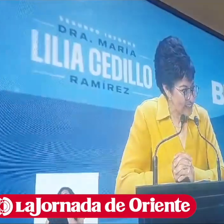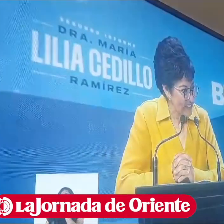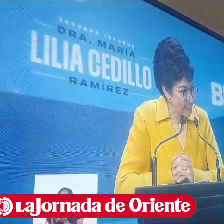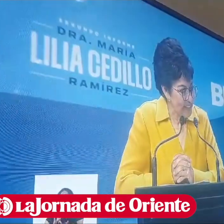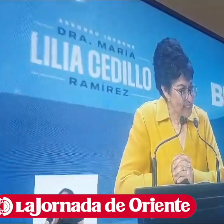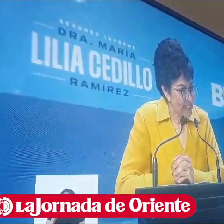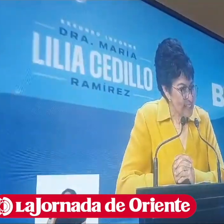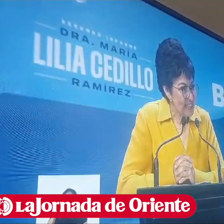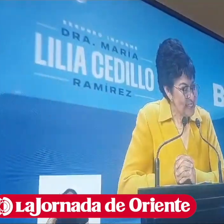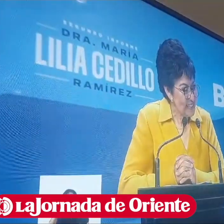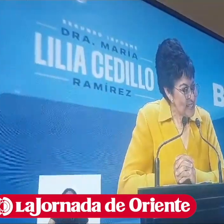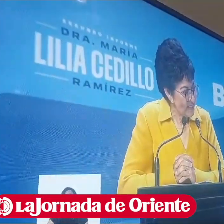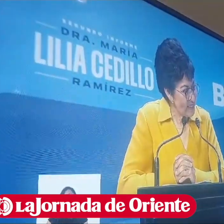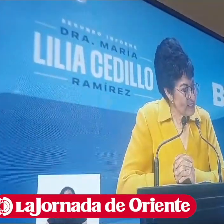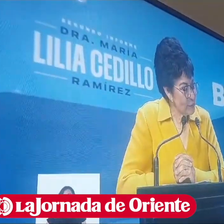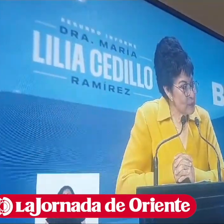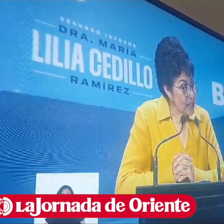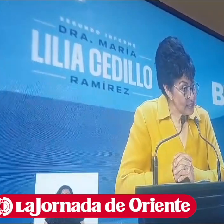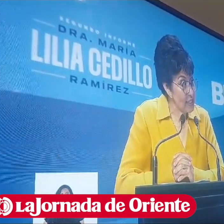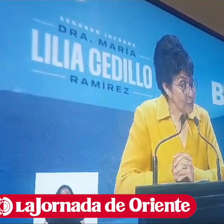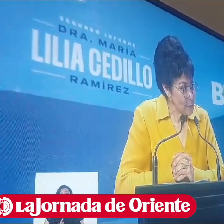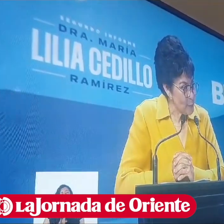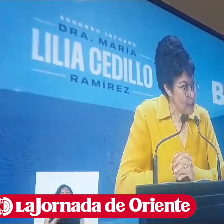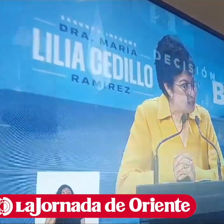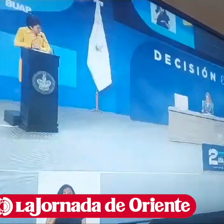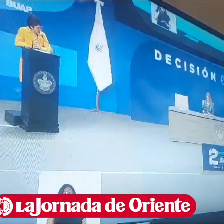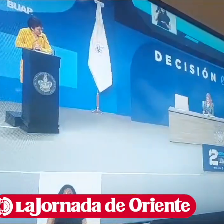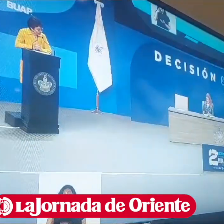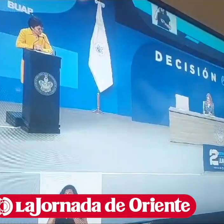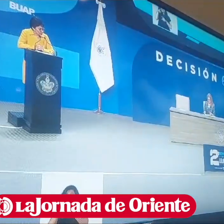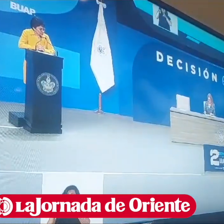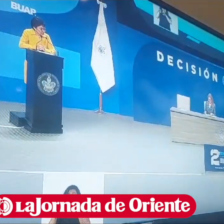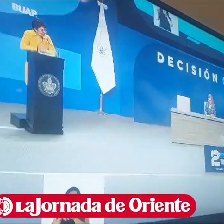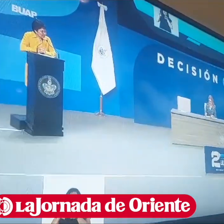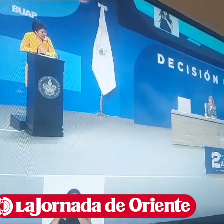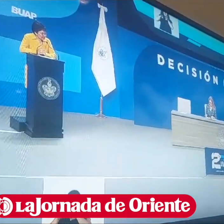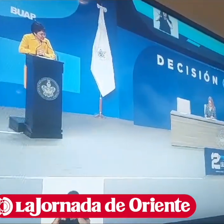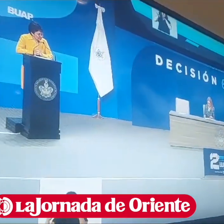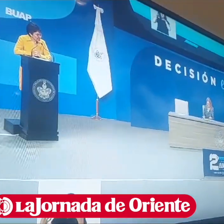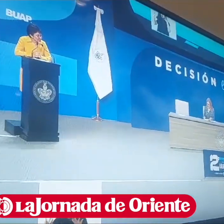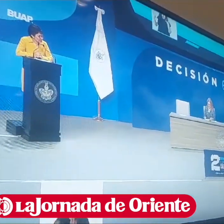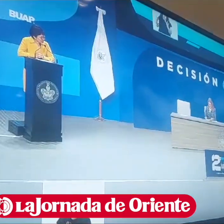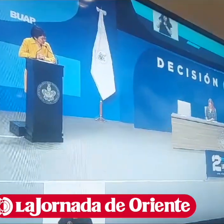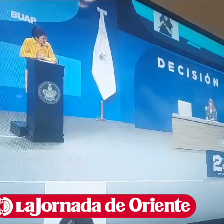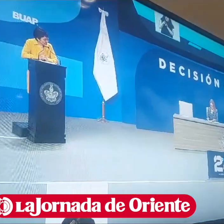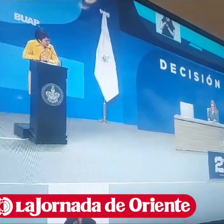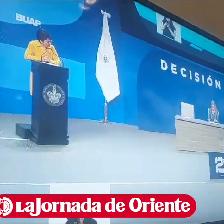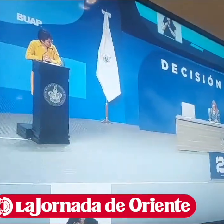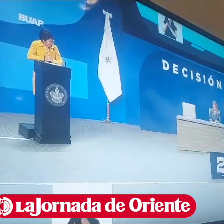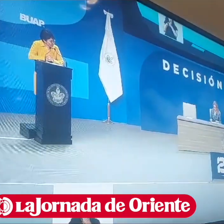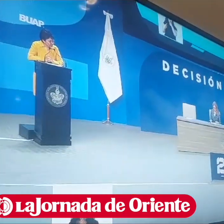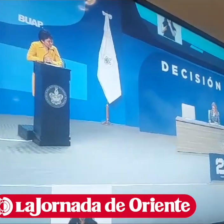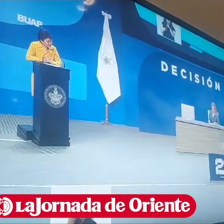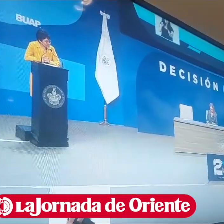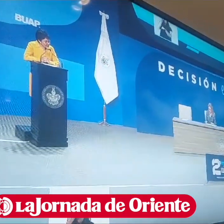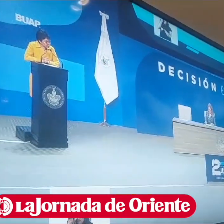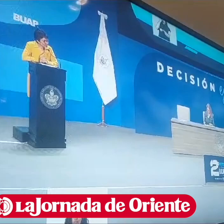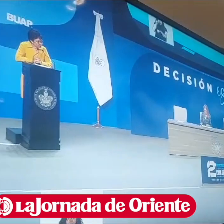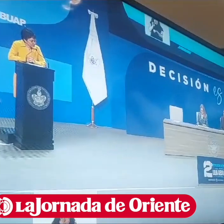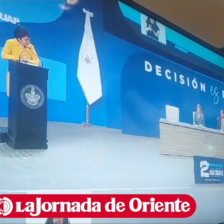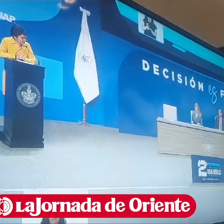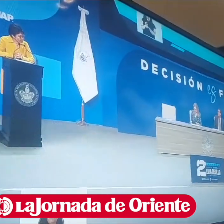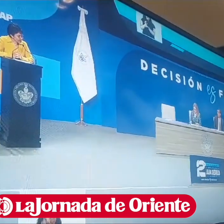realidad. Gracias a su gran equipo de trabajo, a sus secretarios que han